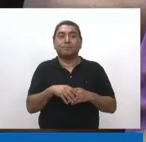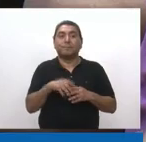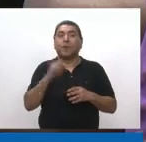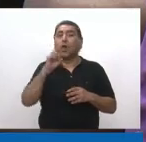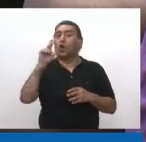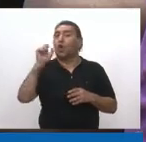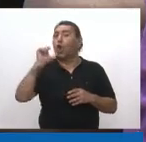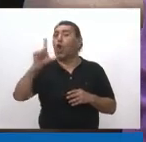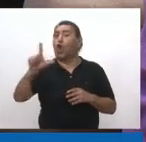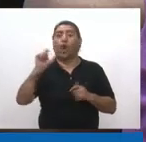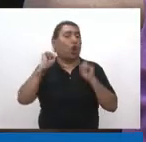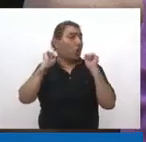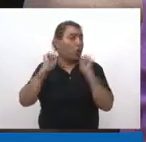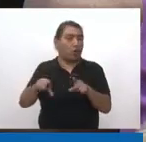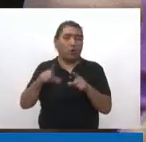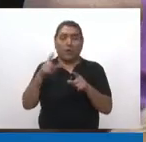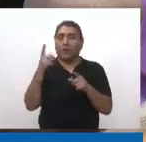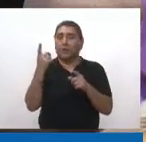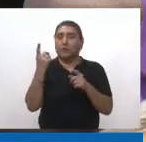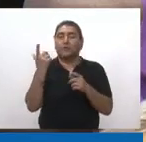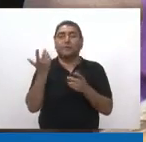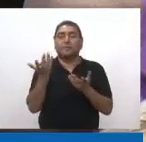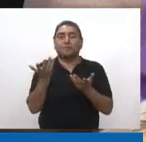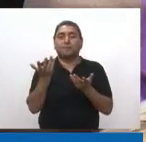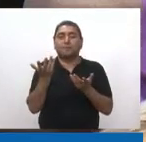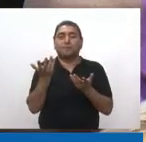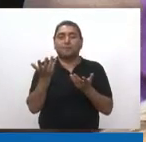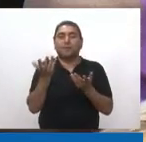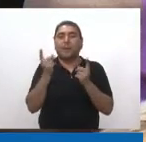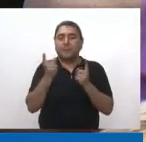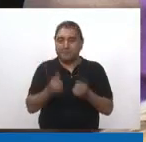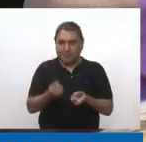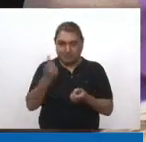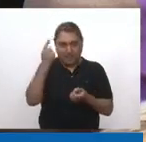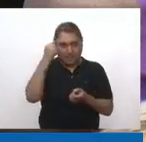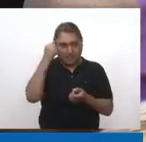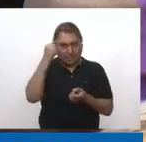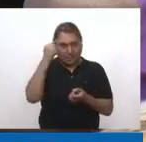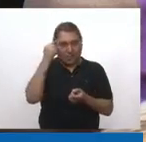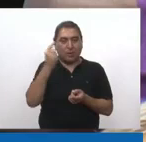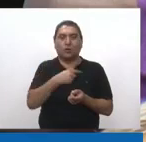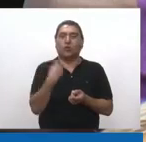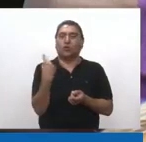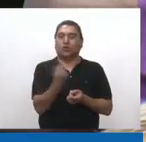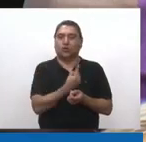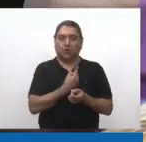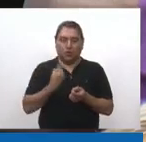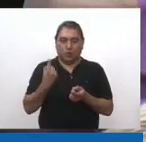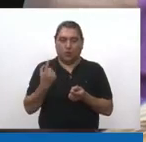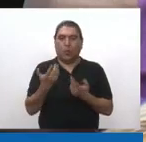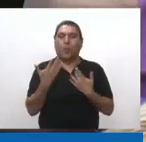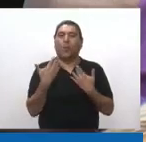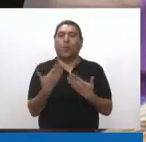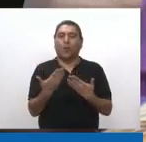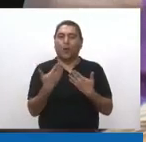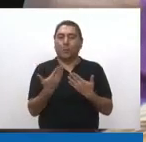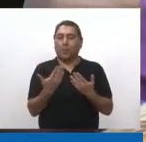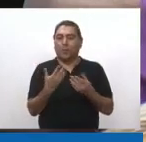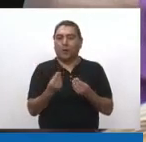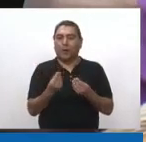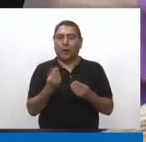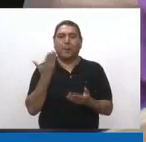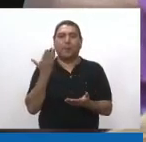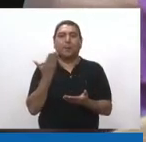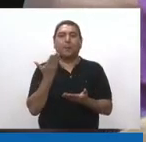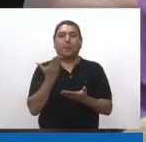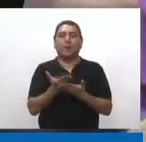rol, ejerce el control de constitucionalidad. Pero aún suponiendo que nosotros pudiéramos expedirnos